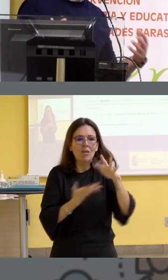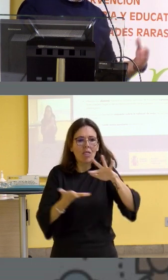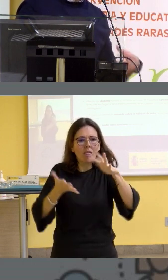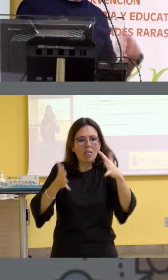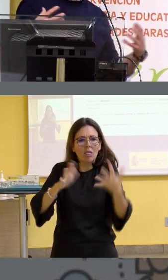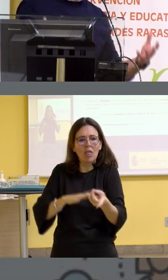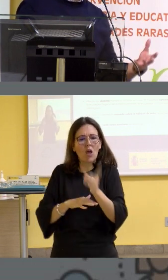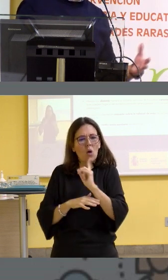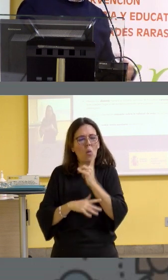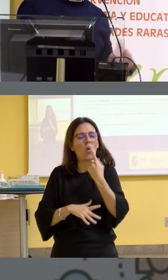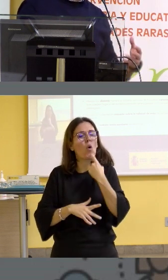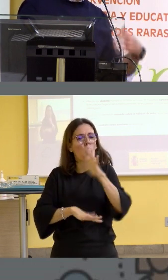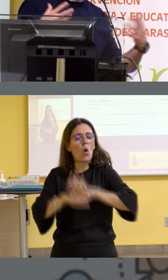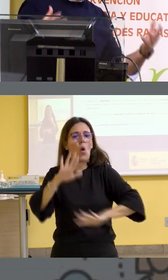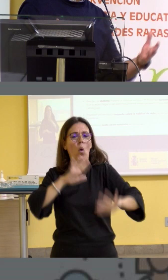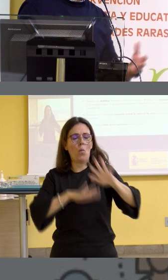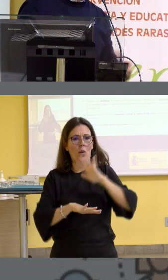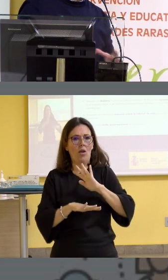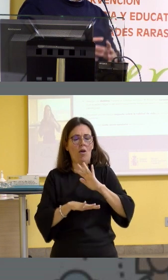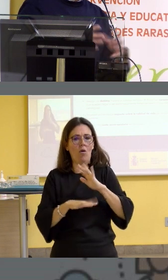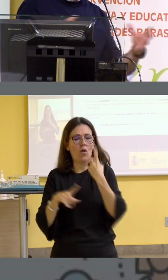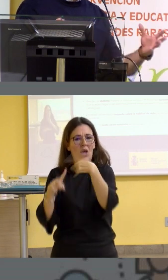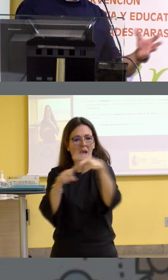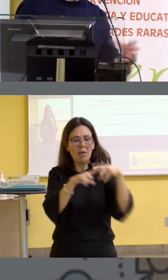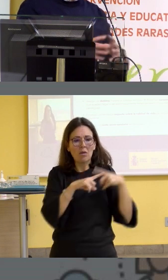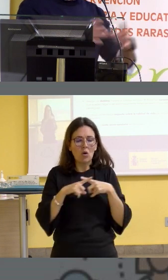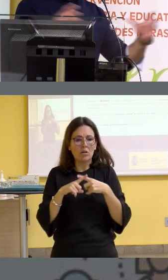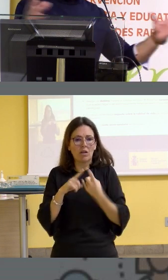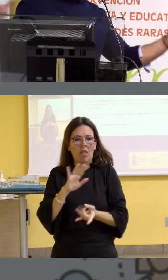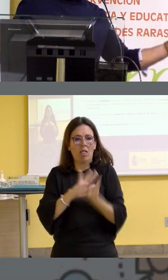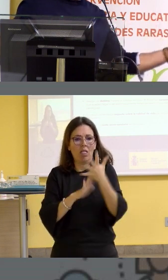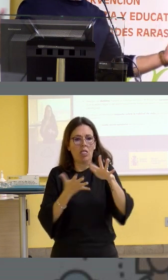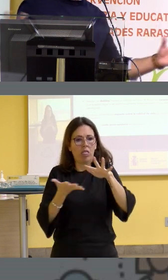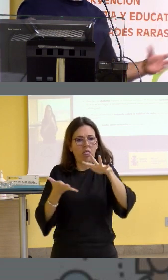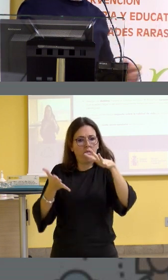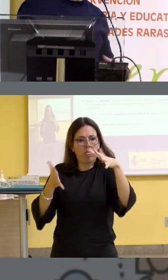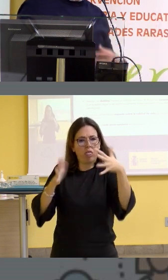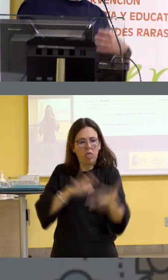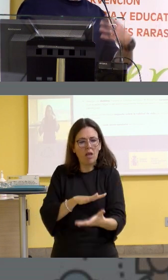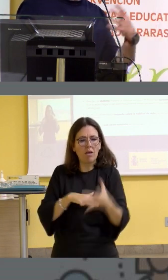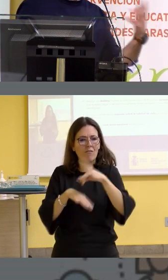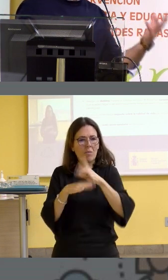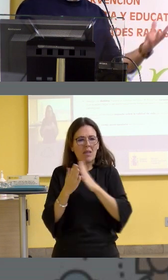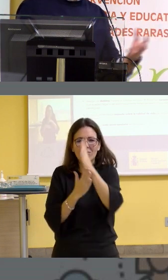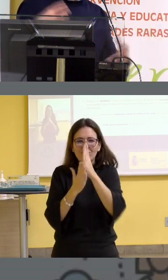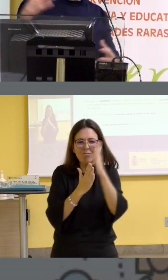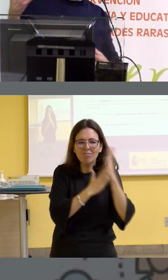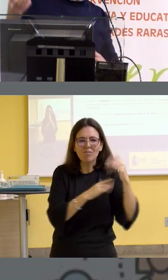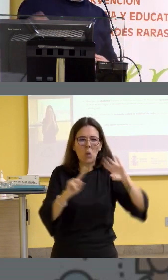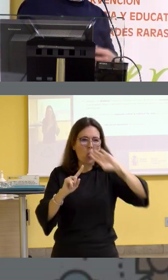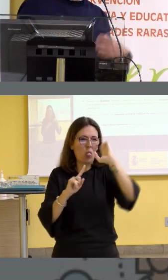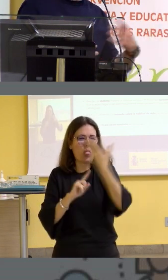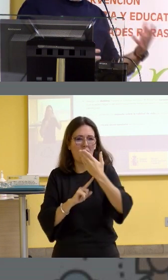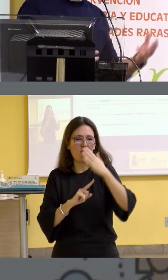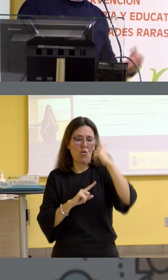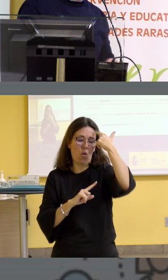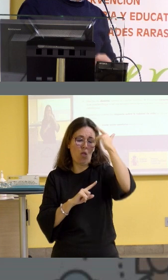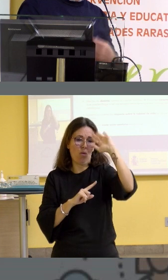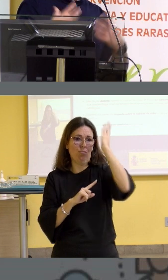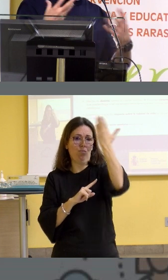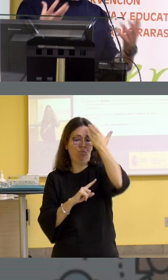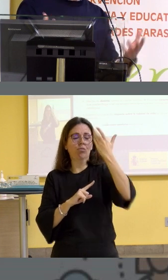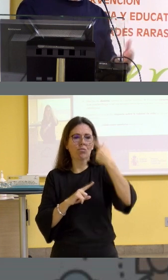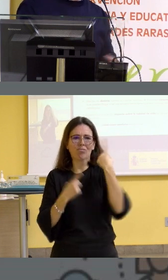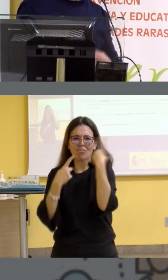compleja cascada de fenómenos que da lugar a un fenotipo tan variable, a un daño en el cerebro tan distinto,